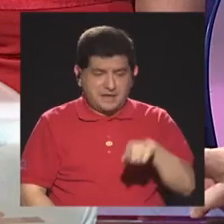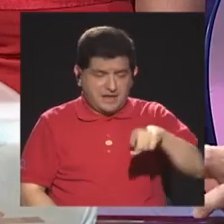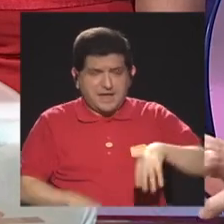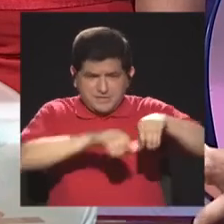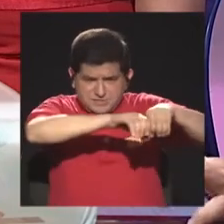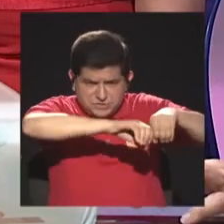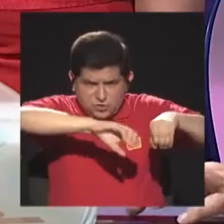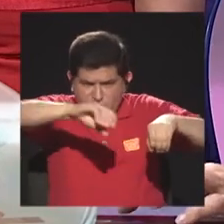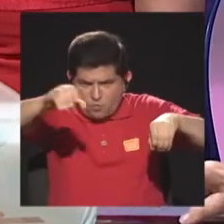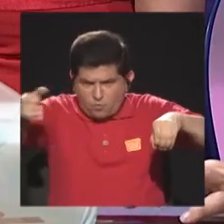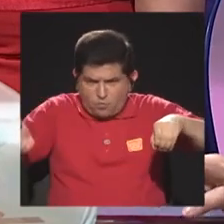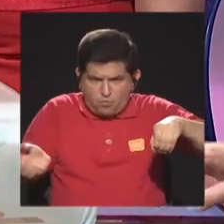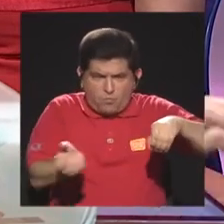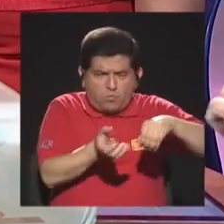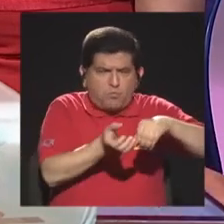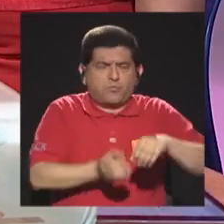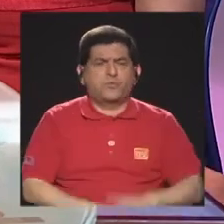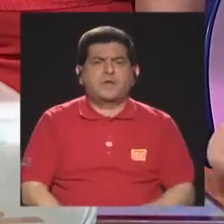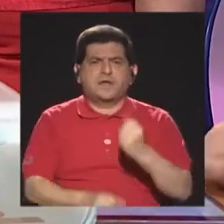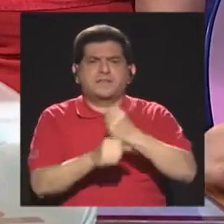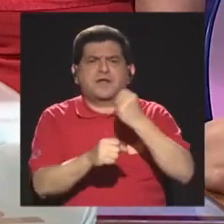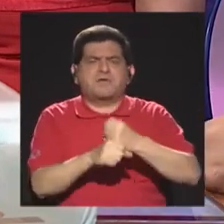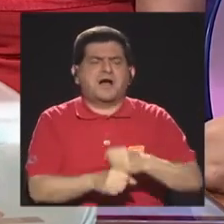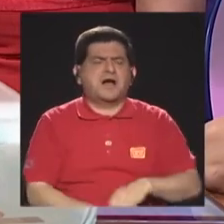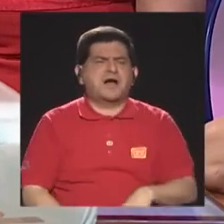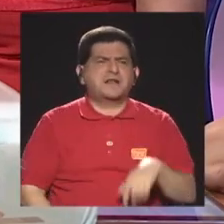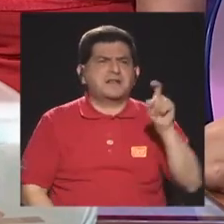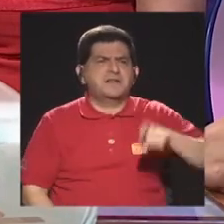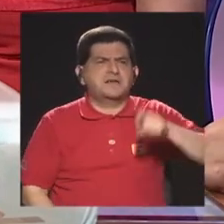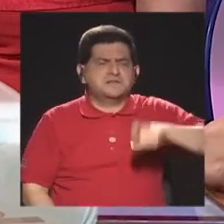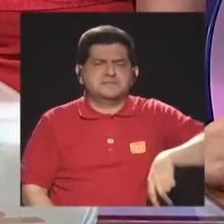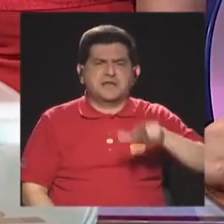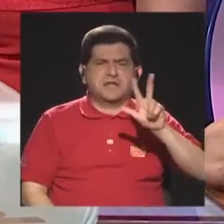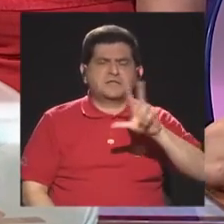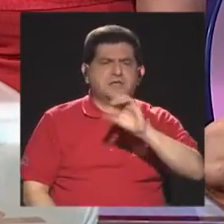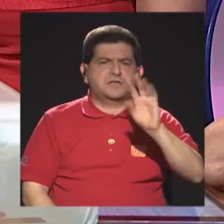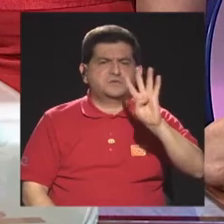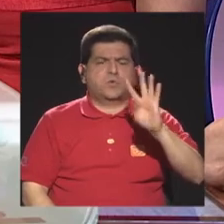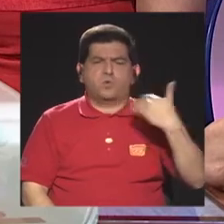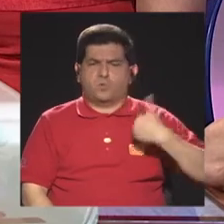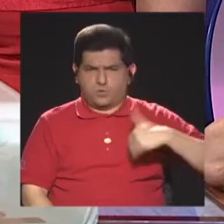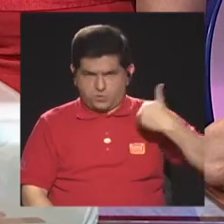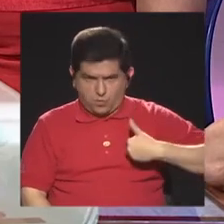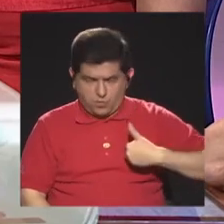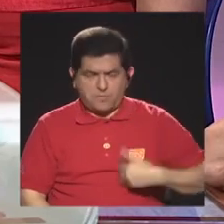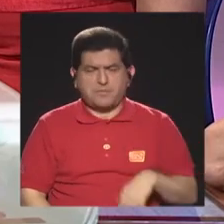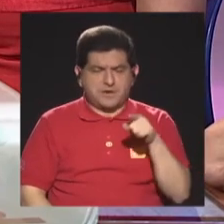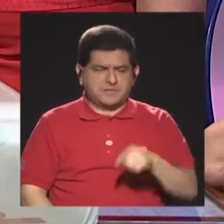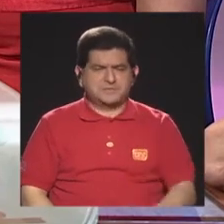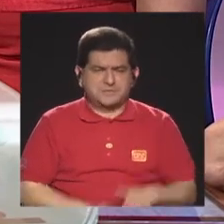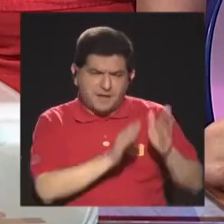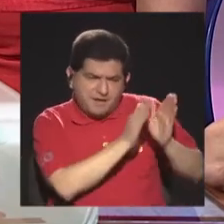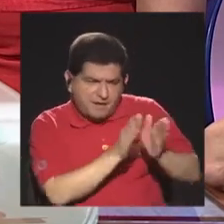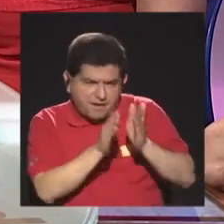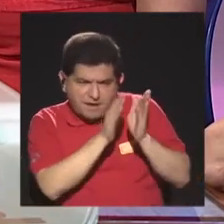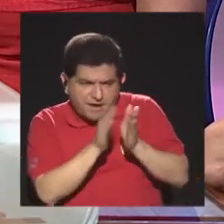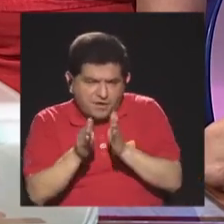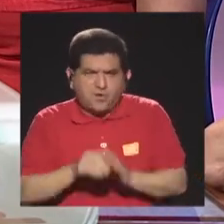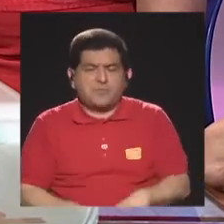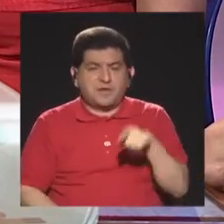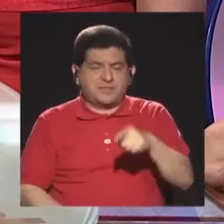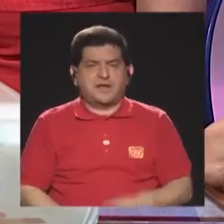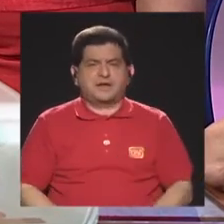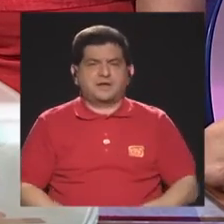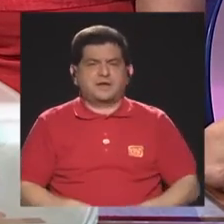así, eso lo hacen entre 3 o 4 hombres a veces para poder acomodar lo que es el cabo en la